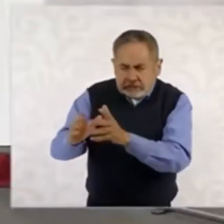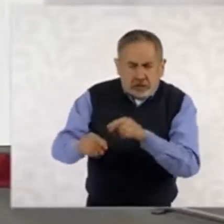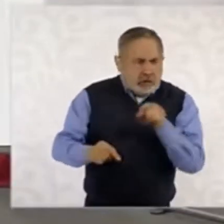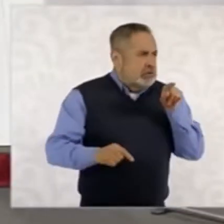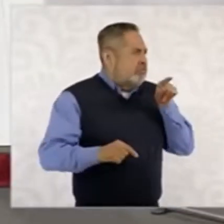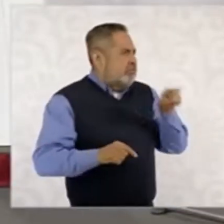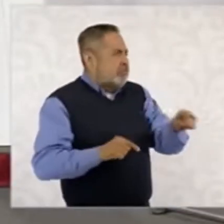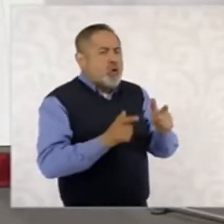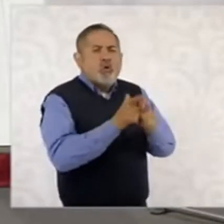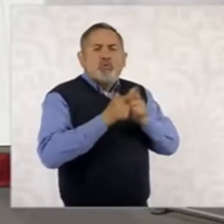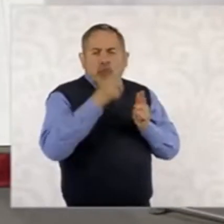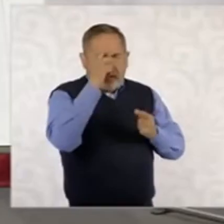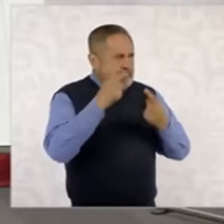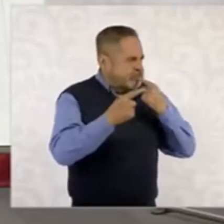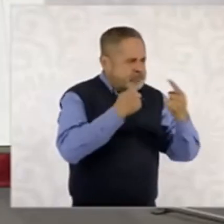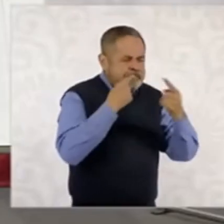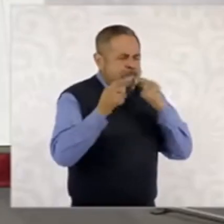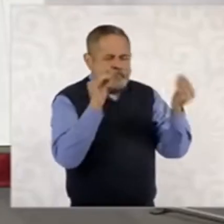les compartimos.